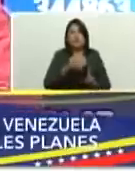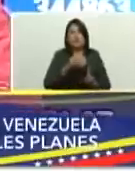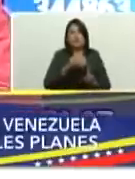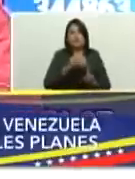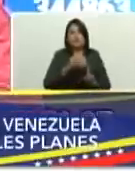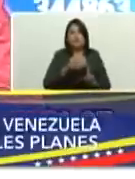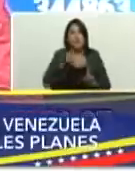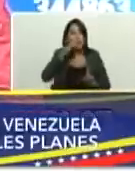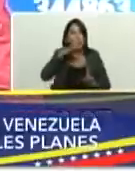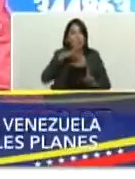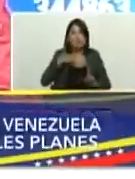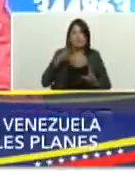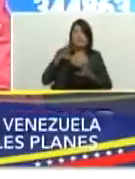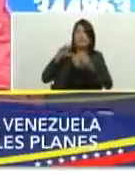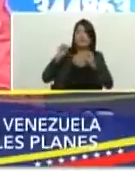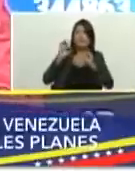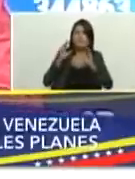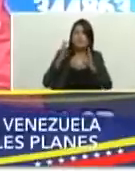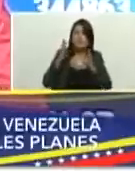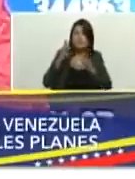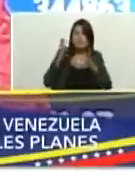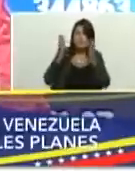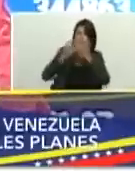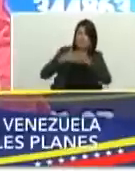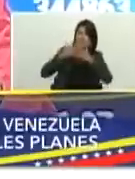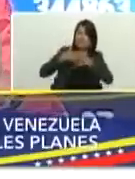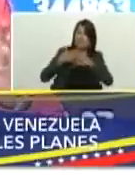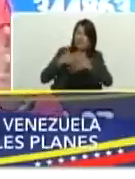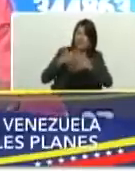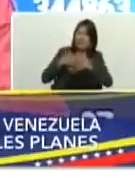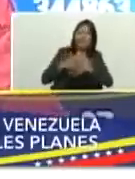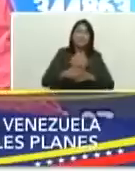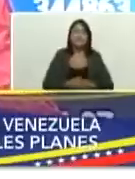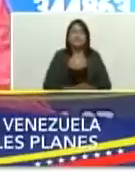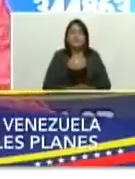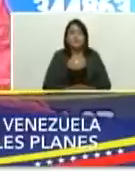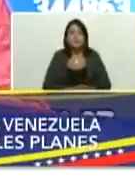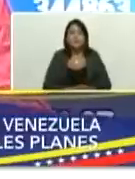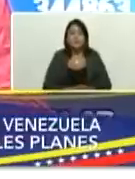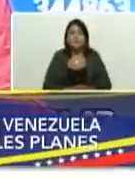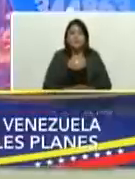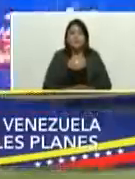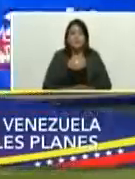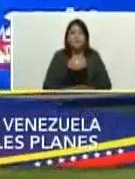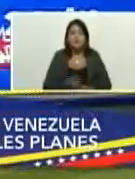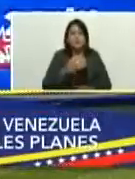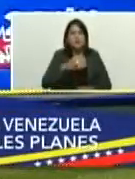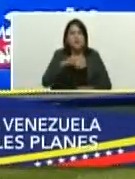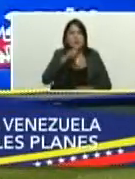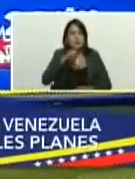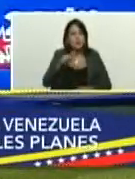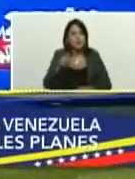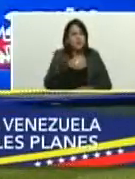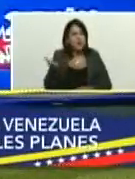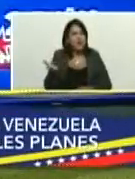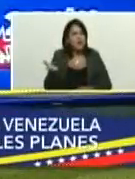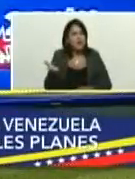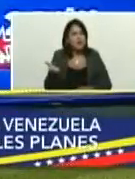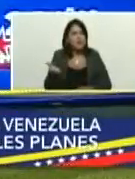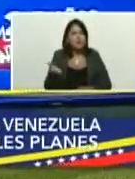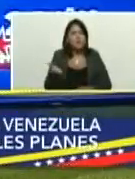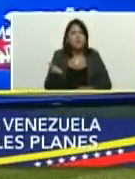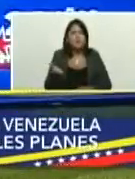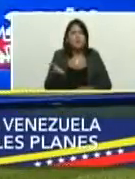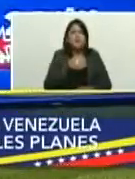de confundir al pueblo. Y pretenden, además, lo que yo denunciaba ahora. Pretenden imponer un